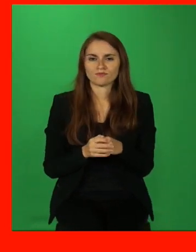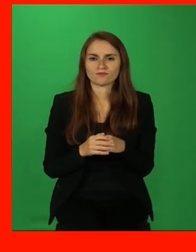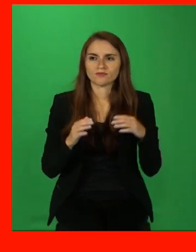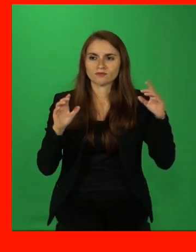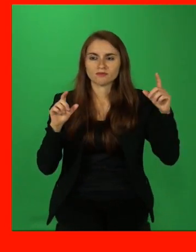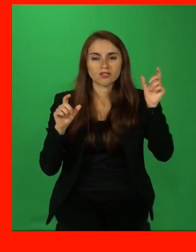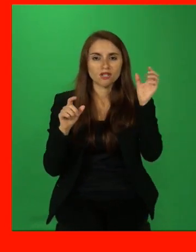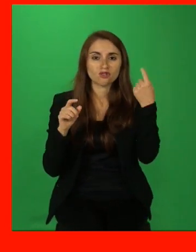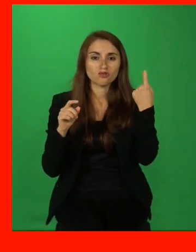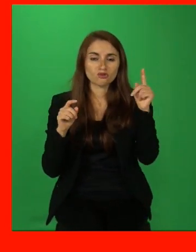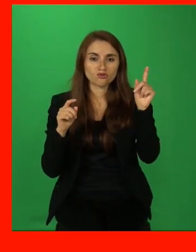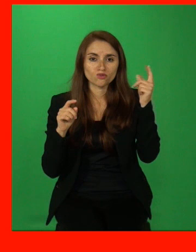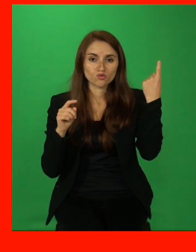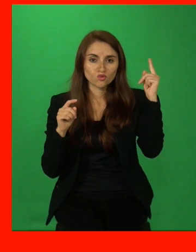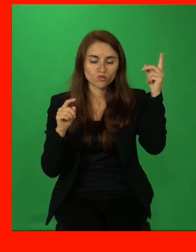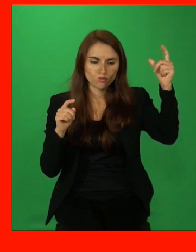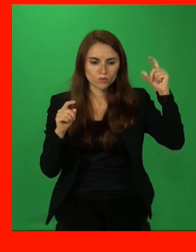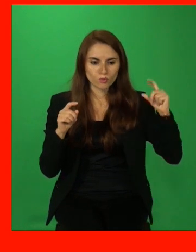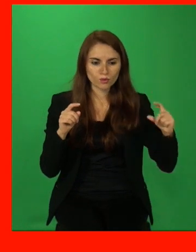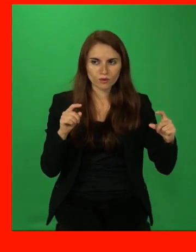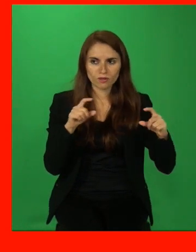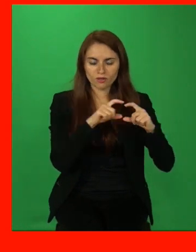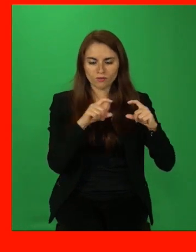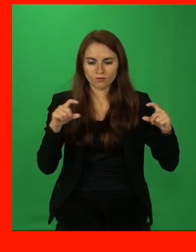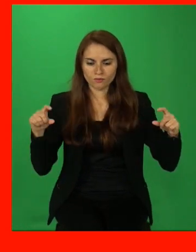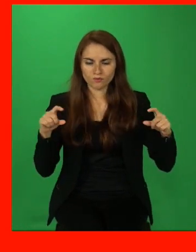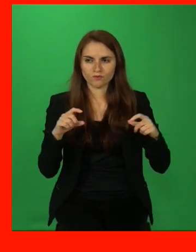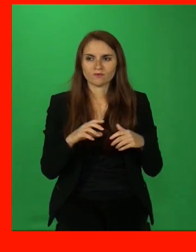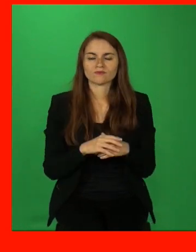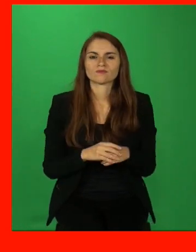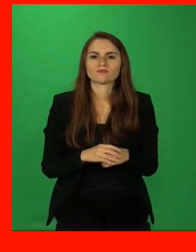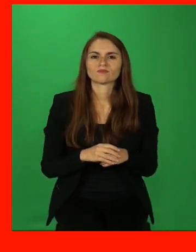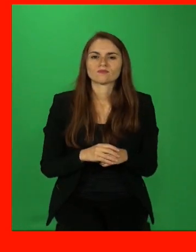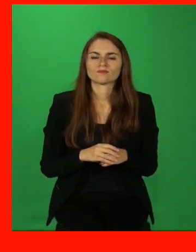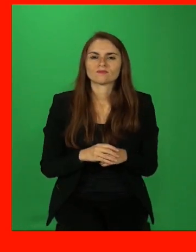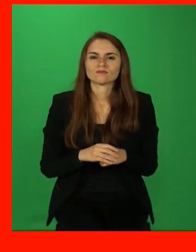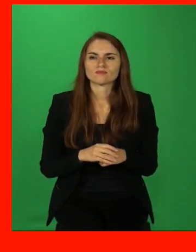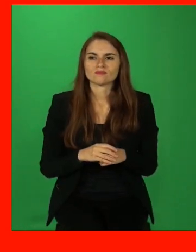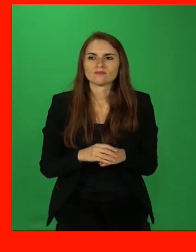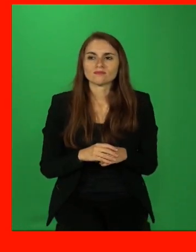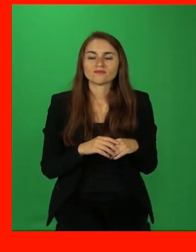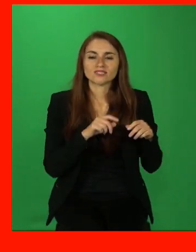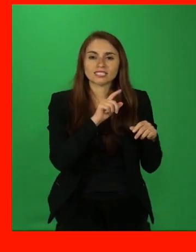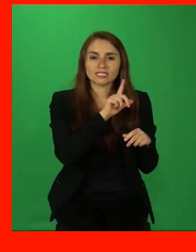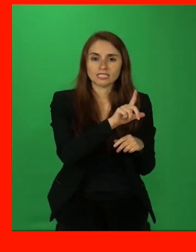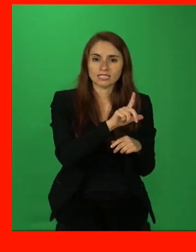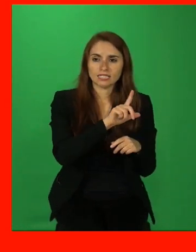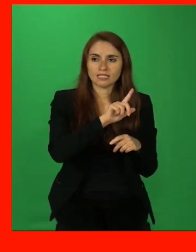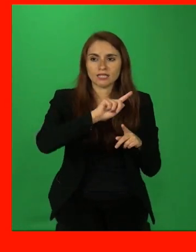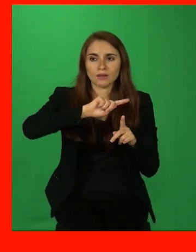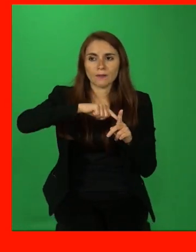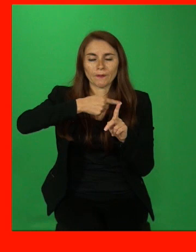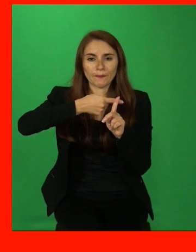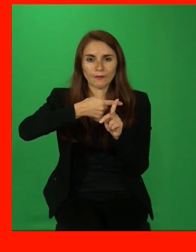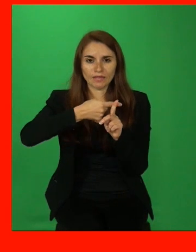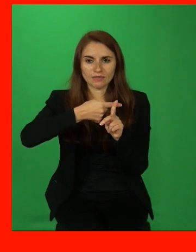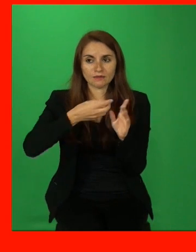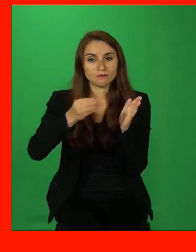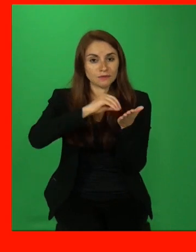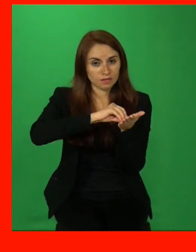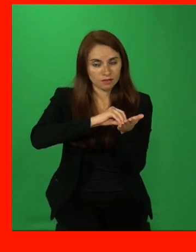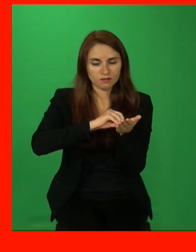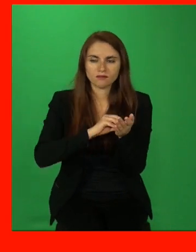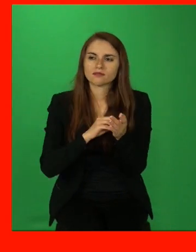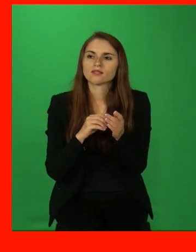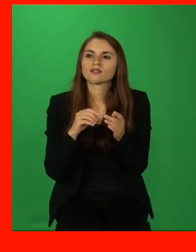bajas te das cuenta lo bajas respetando y nos quedaría 7 más no es cierto el